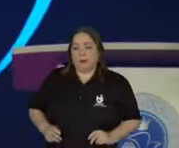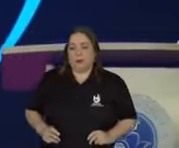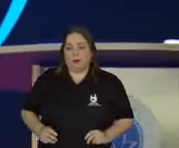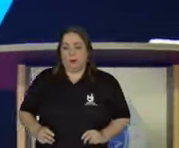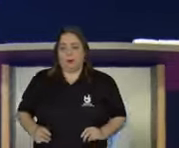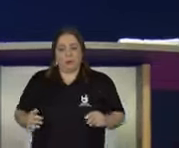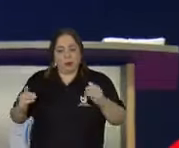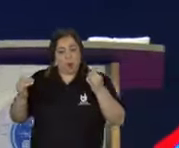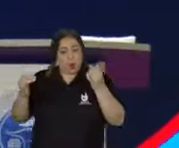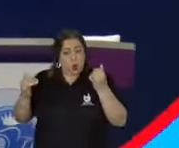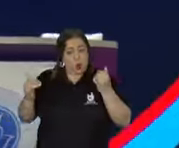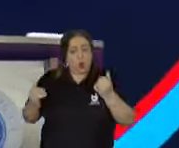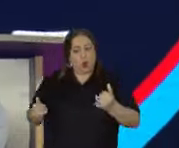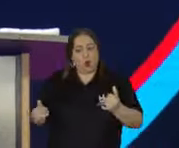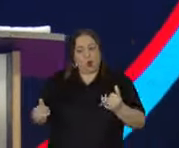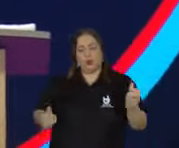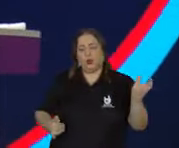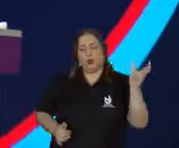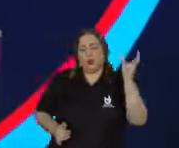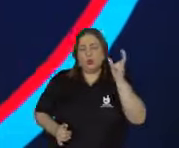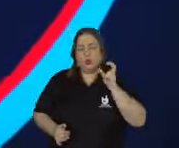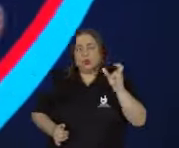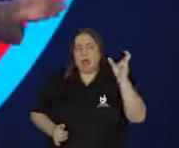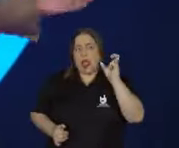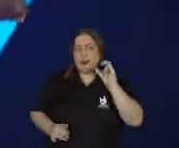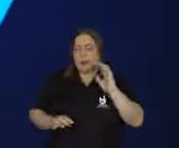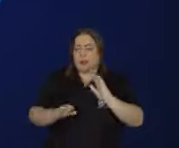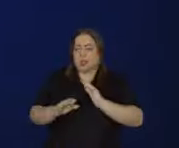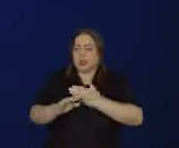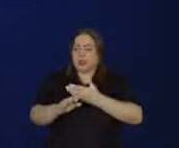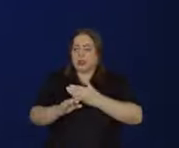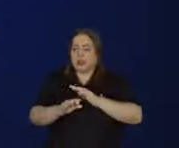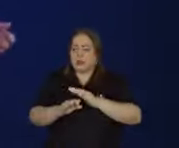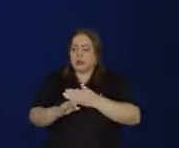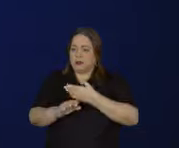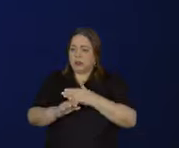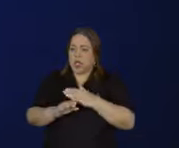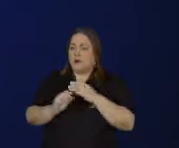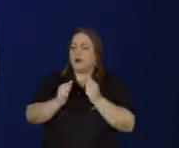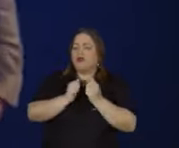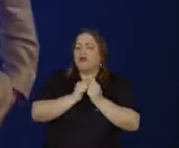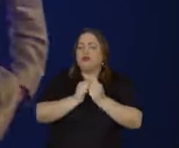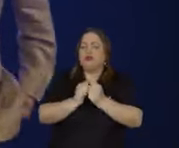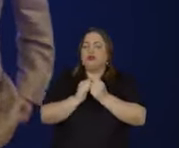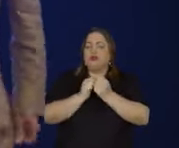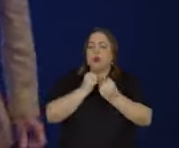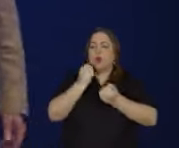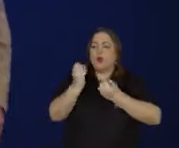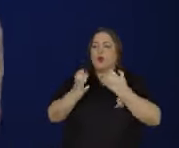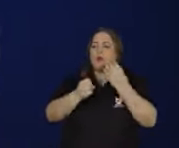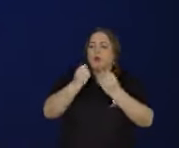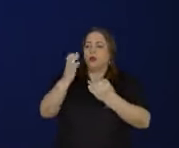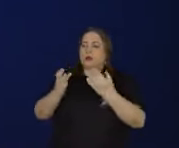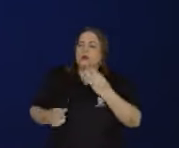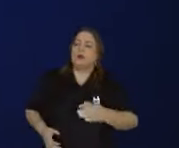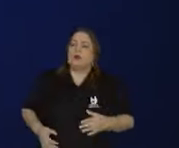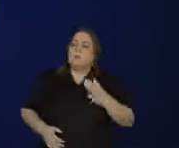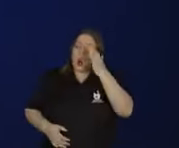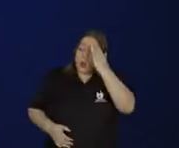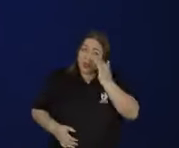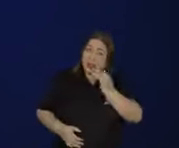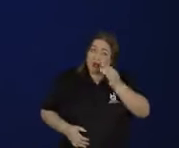Hoy les escuchaba hace un rato cantar y cantábamos juntos que su fidelidad nos